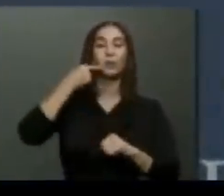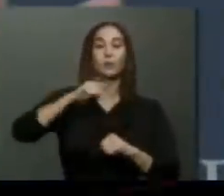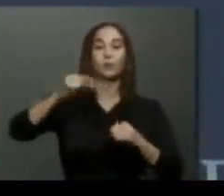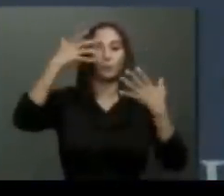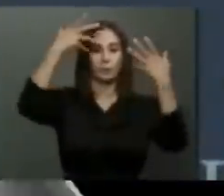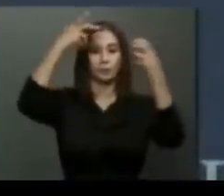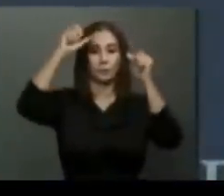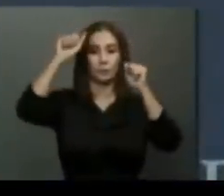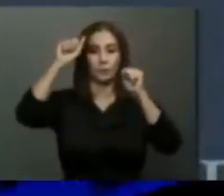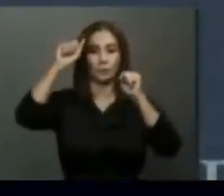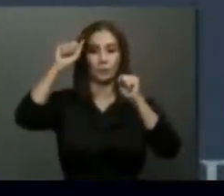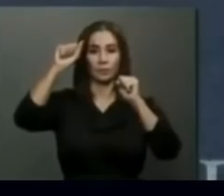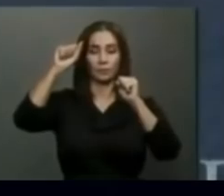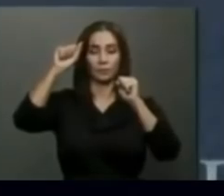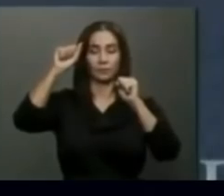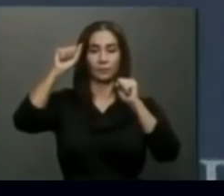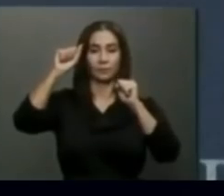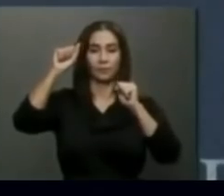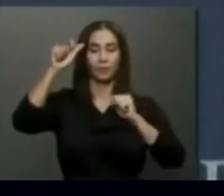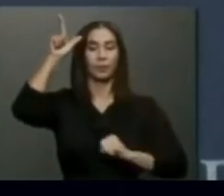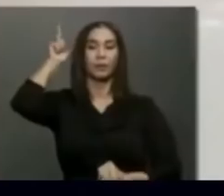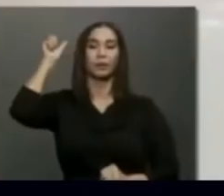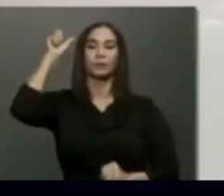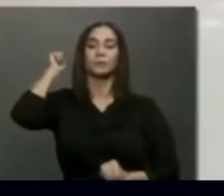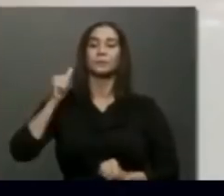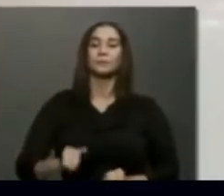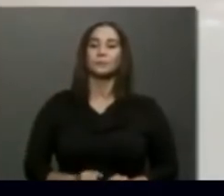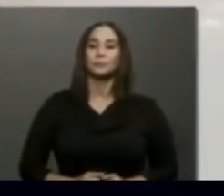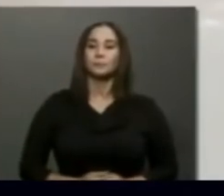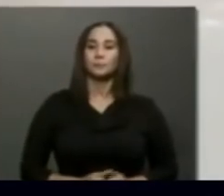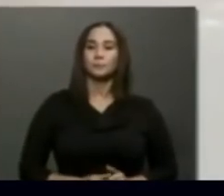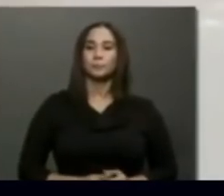República, el presidente Luis Abinader.